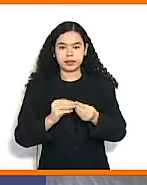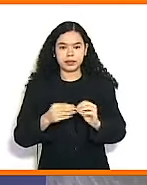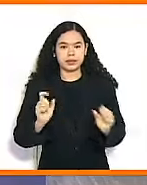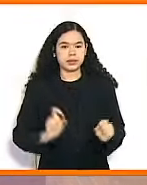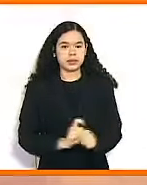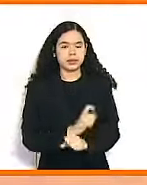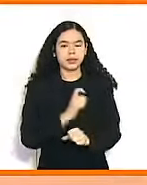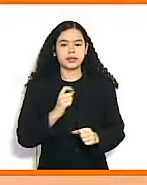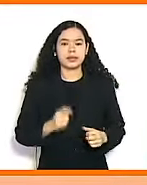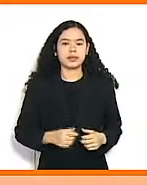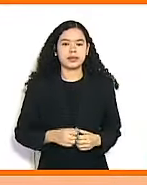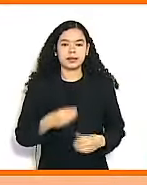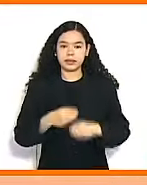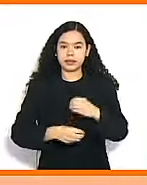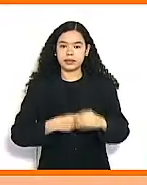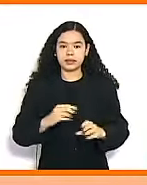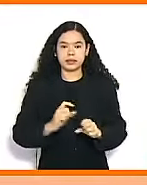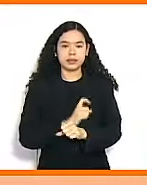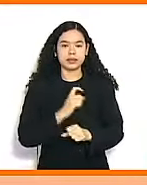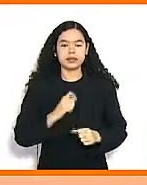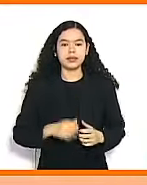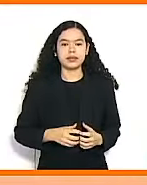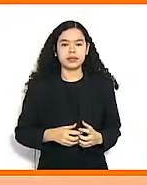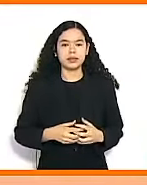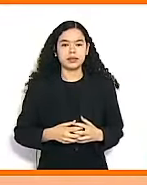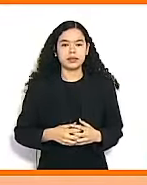tu espera esperada, y esta es